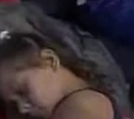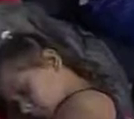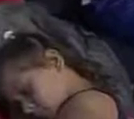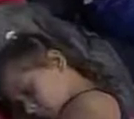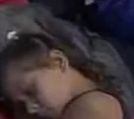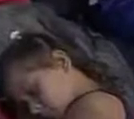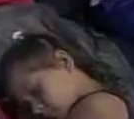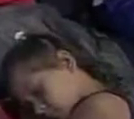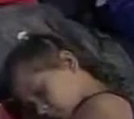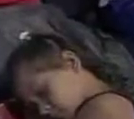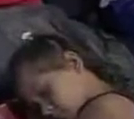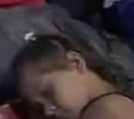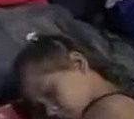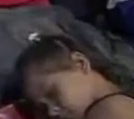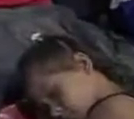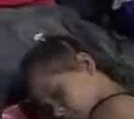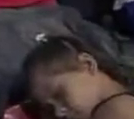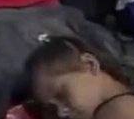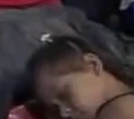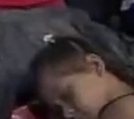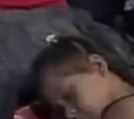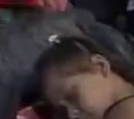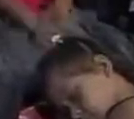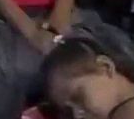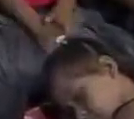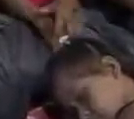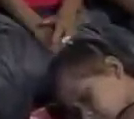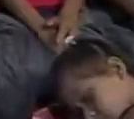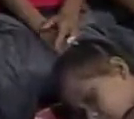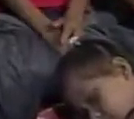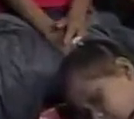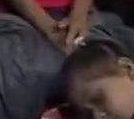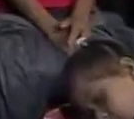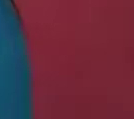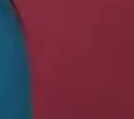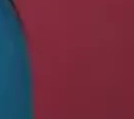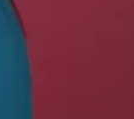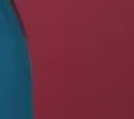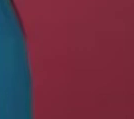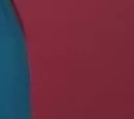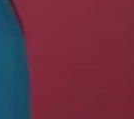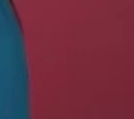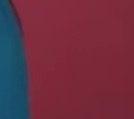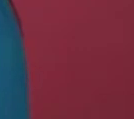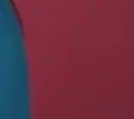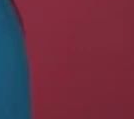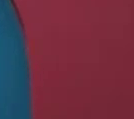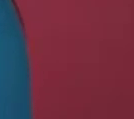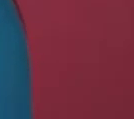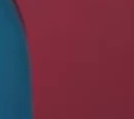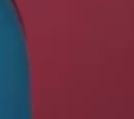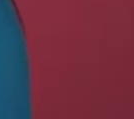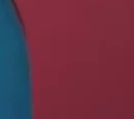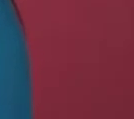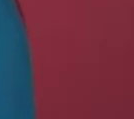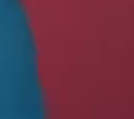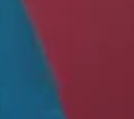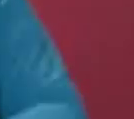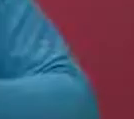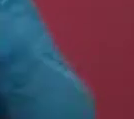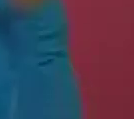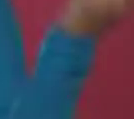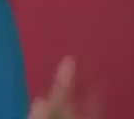gloria a Dios, gloria a Dios. Ese se llamaba Simón el Mago y